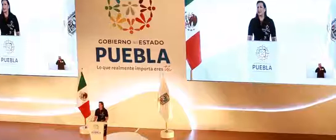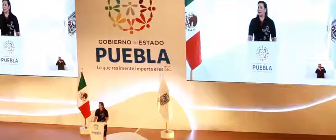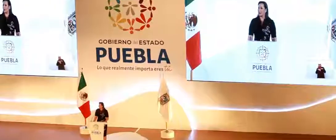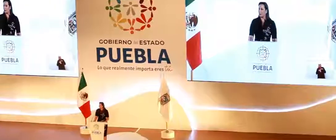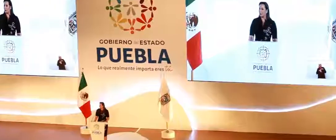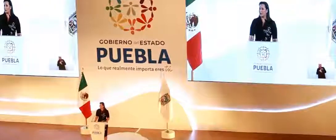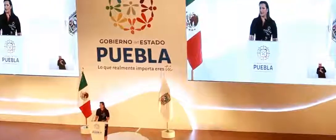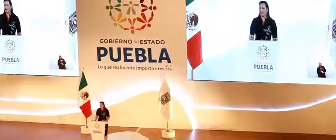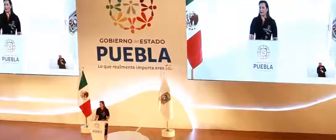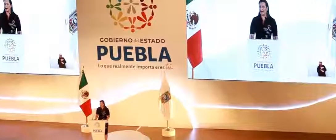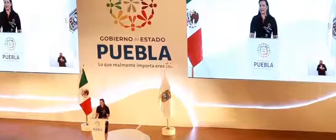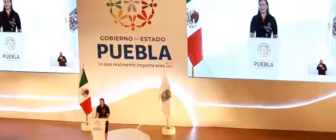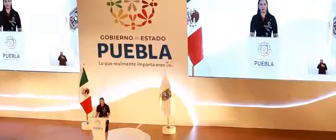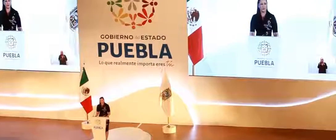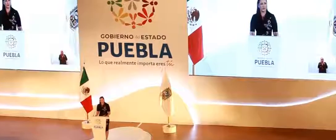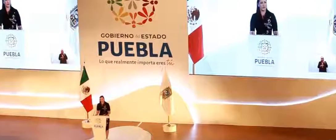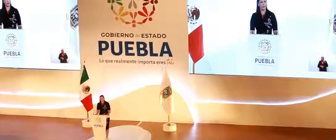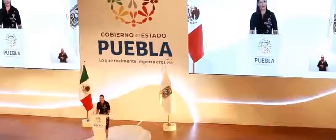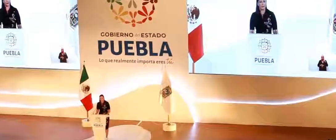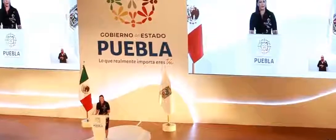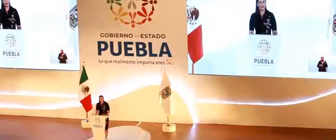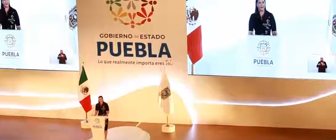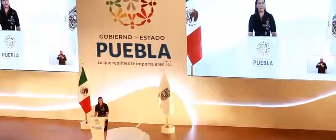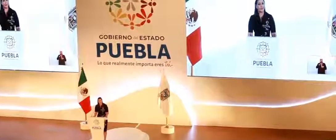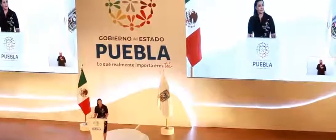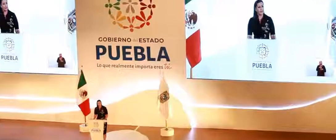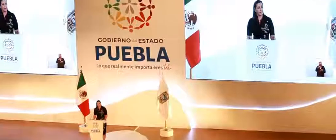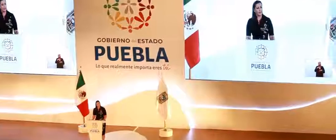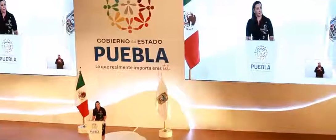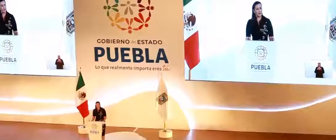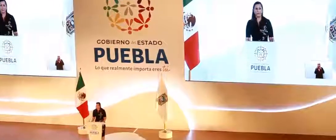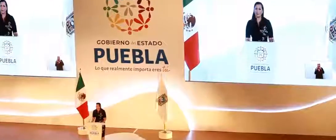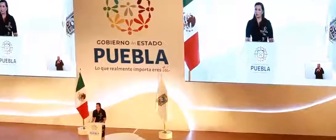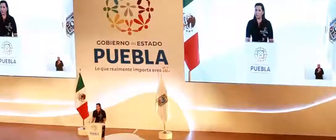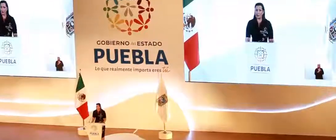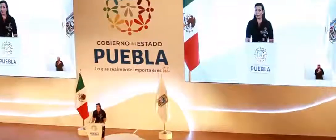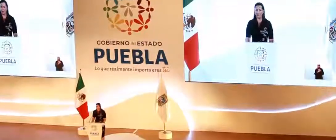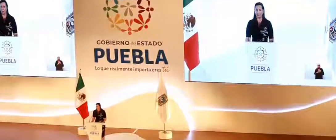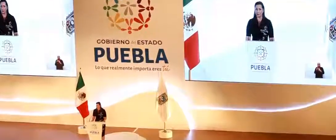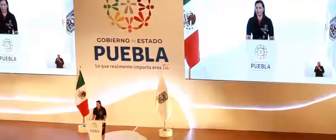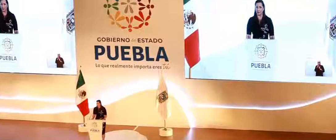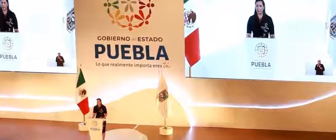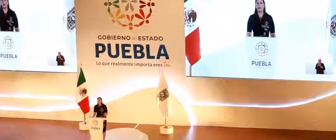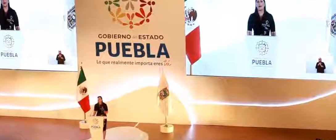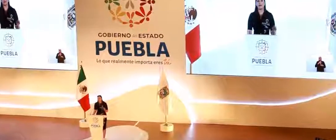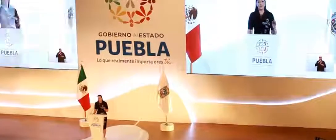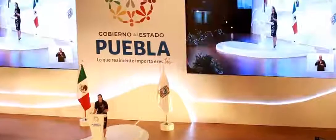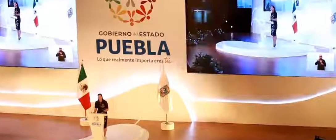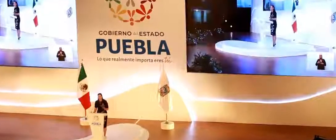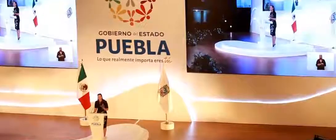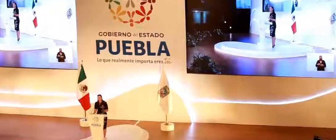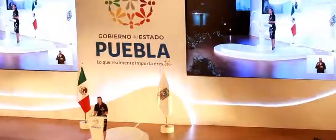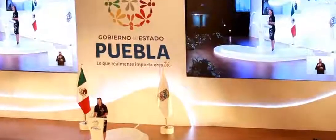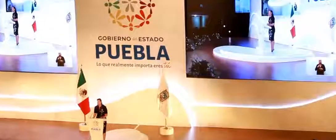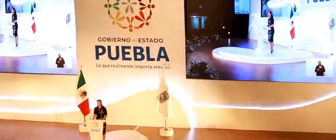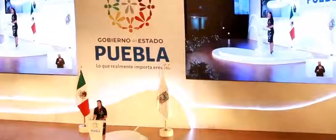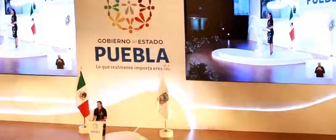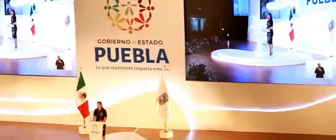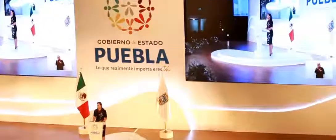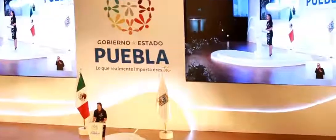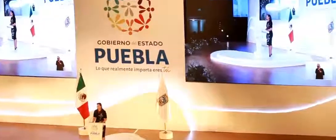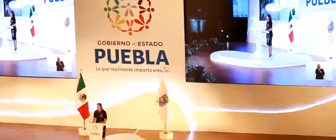en la última década la situación del país lamentablemente no ha mejorado aceptando